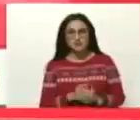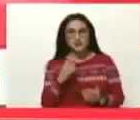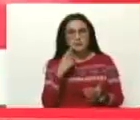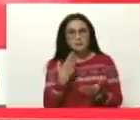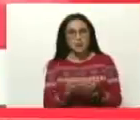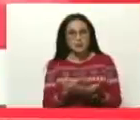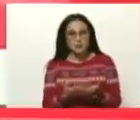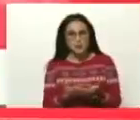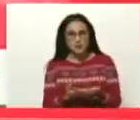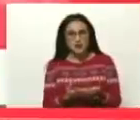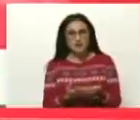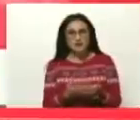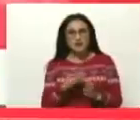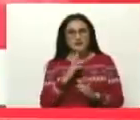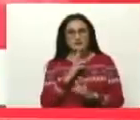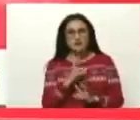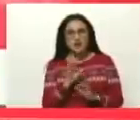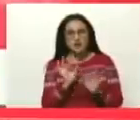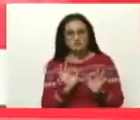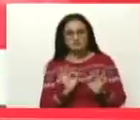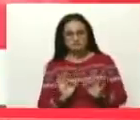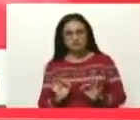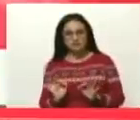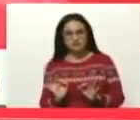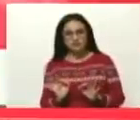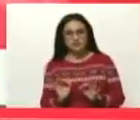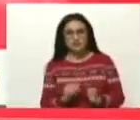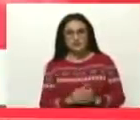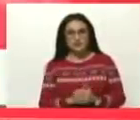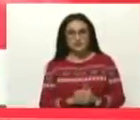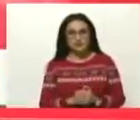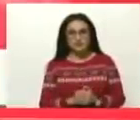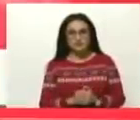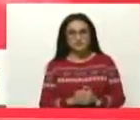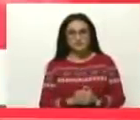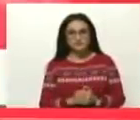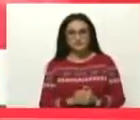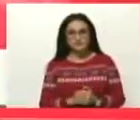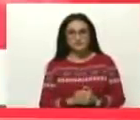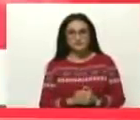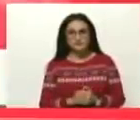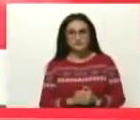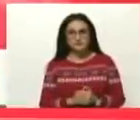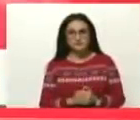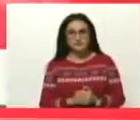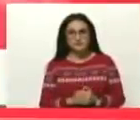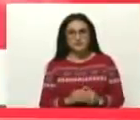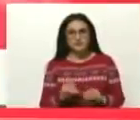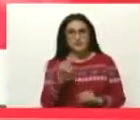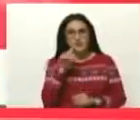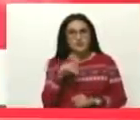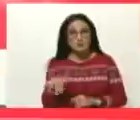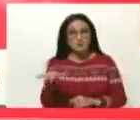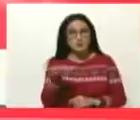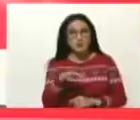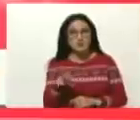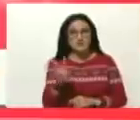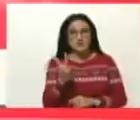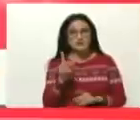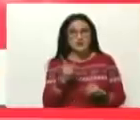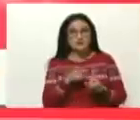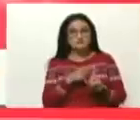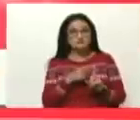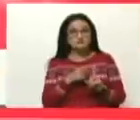propuestas y resultados concretos, donde el pueblo de Venezuela, pues, es el